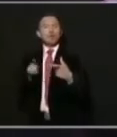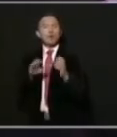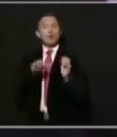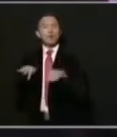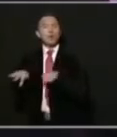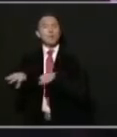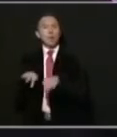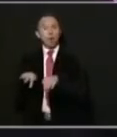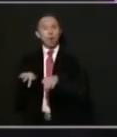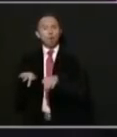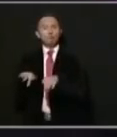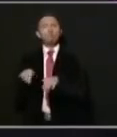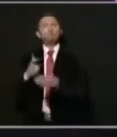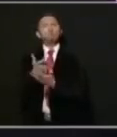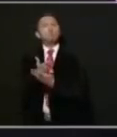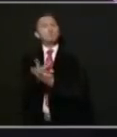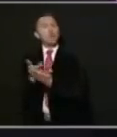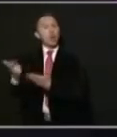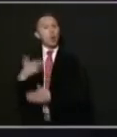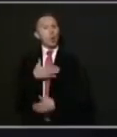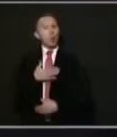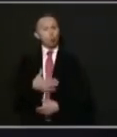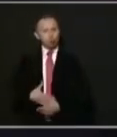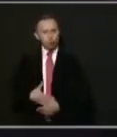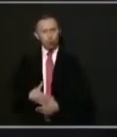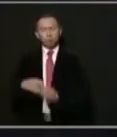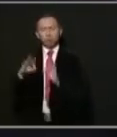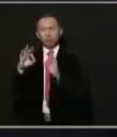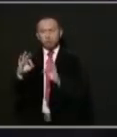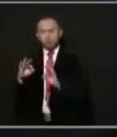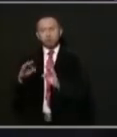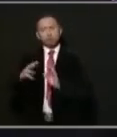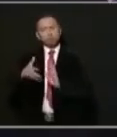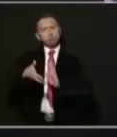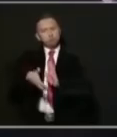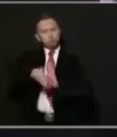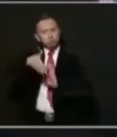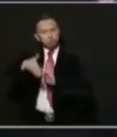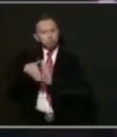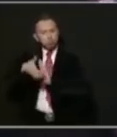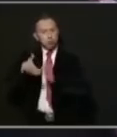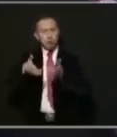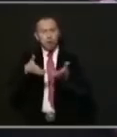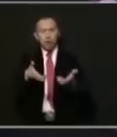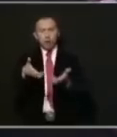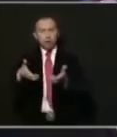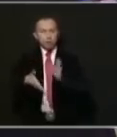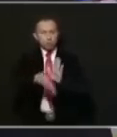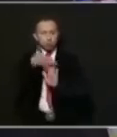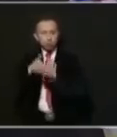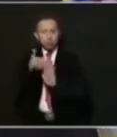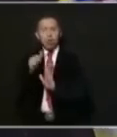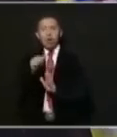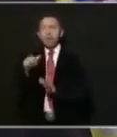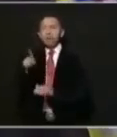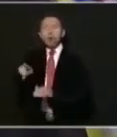justos y se harán las obras en beneficio de los pueblos. No se van a hacer los